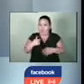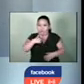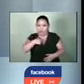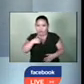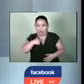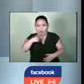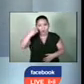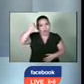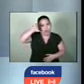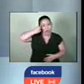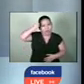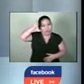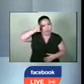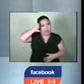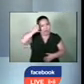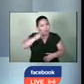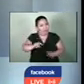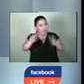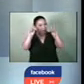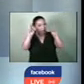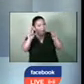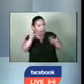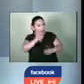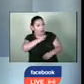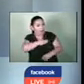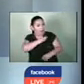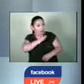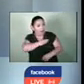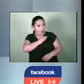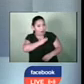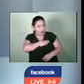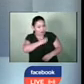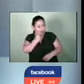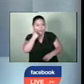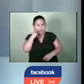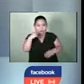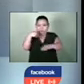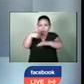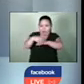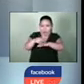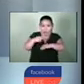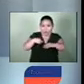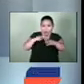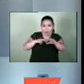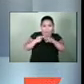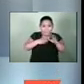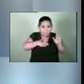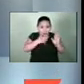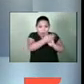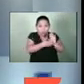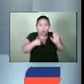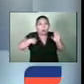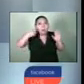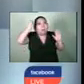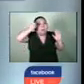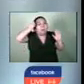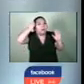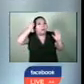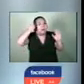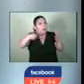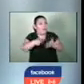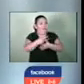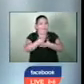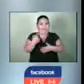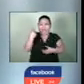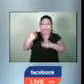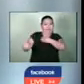una opinión que había dado de carácter sentimental que jamás realicé en la red social, en mi página pública. A todos nos puede